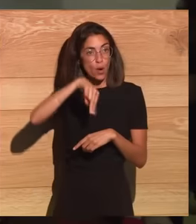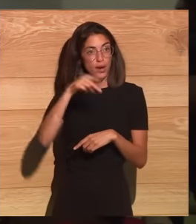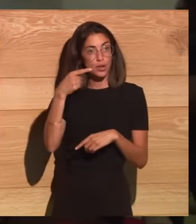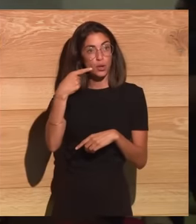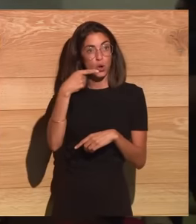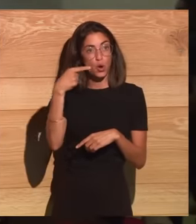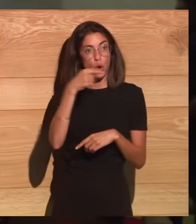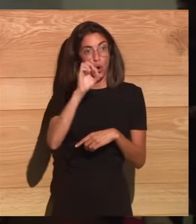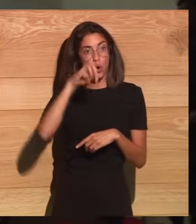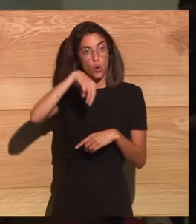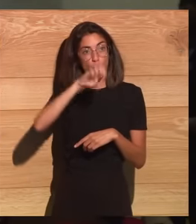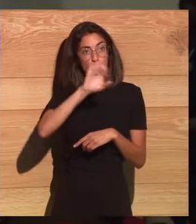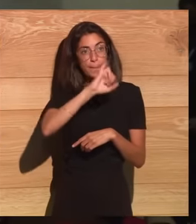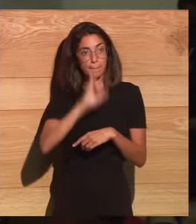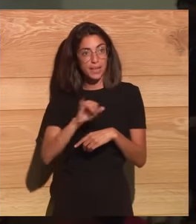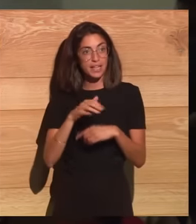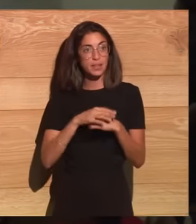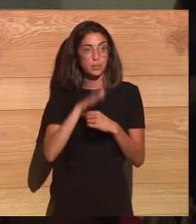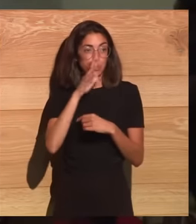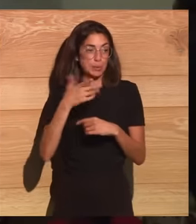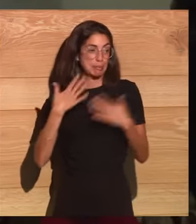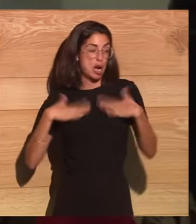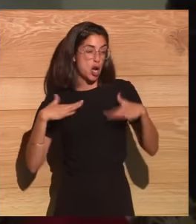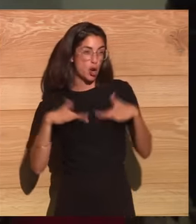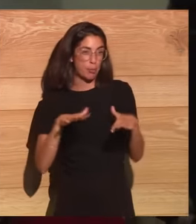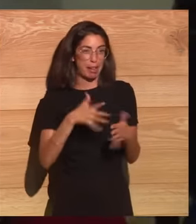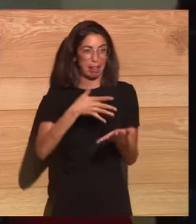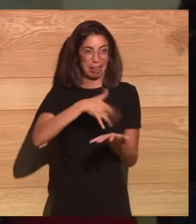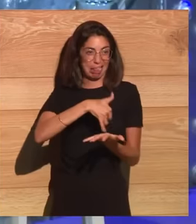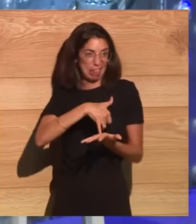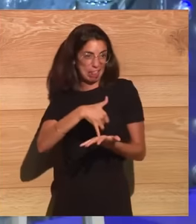de las mínimas leyes de etiqueta.